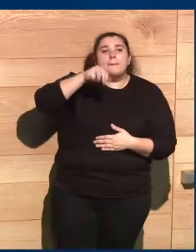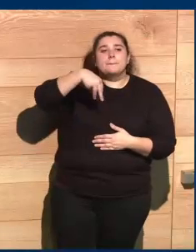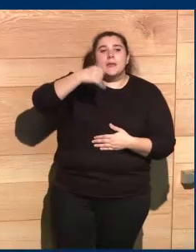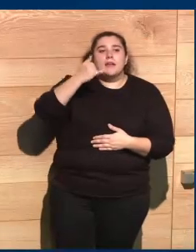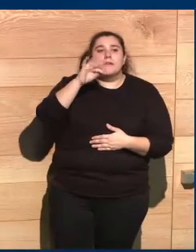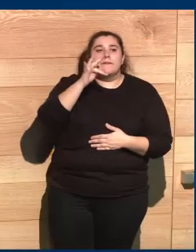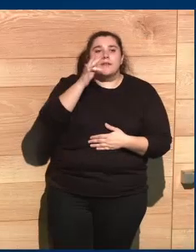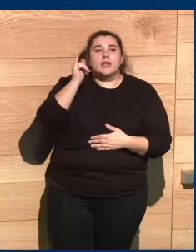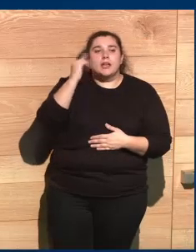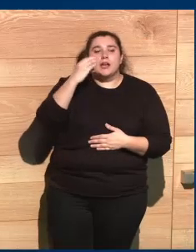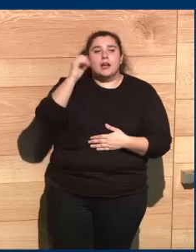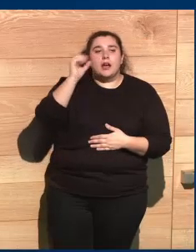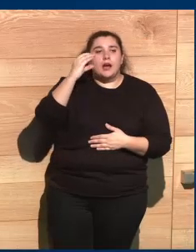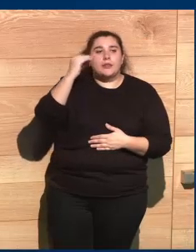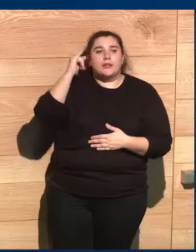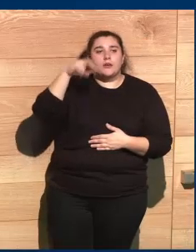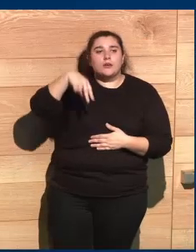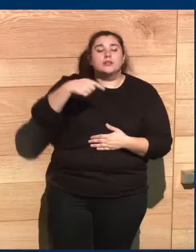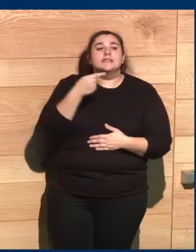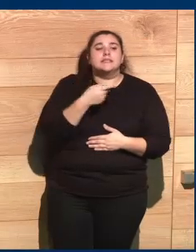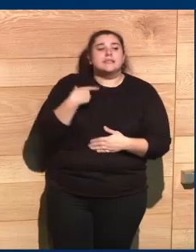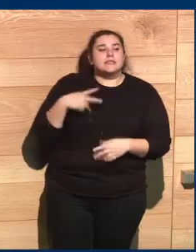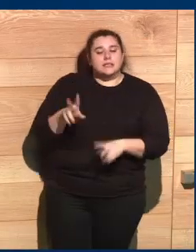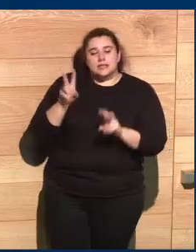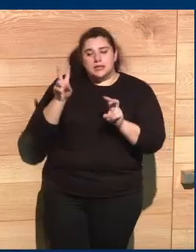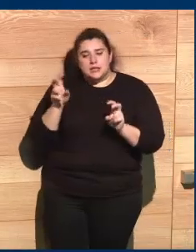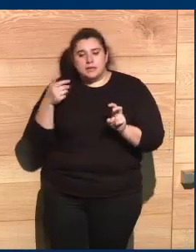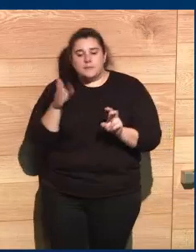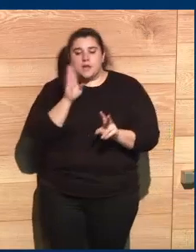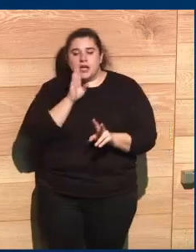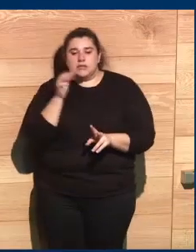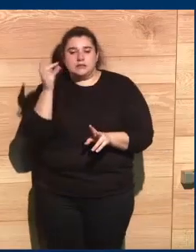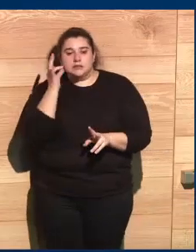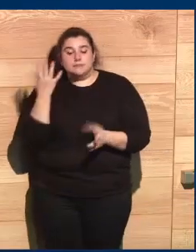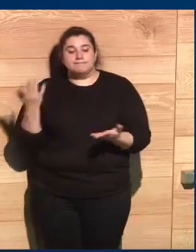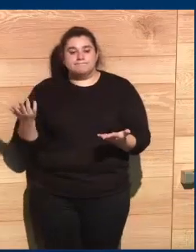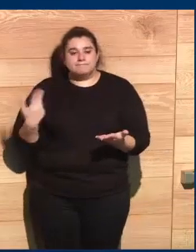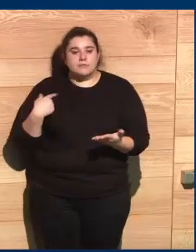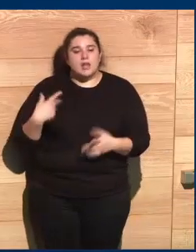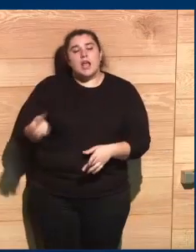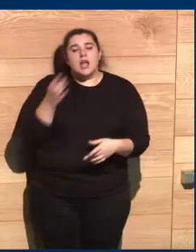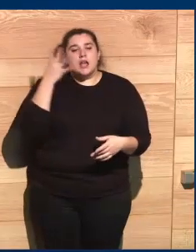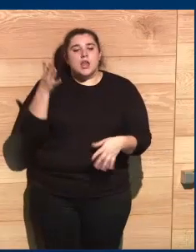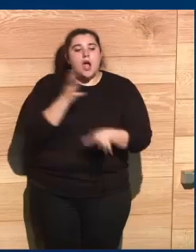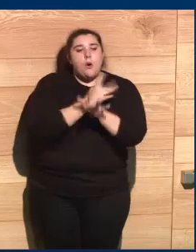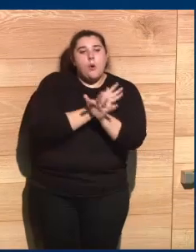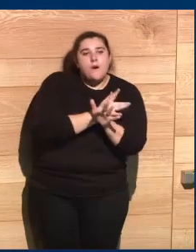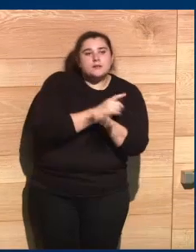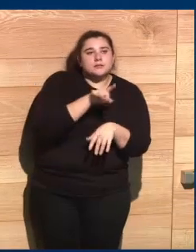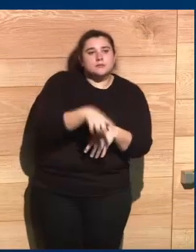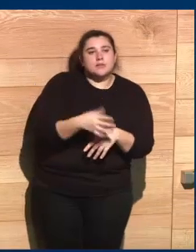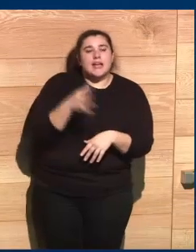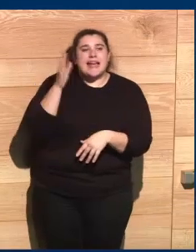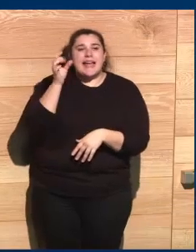un poco lo que Marta estaba hablando, es que la idea del juego y la idea de jugar está tan presente en la